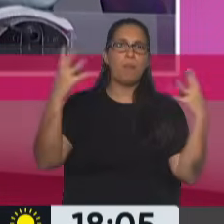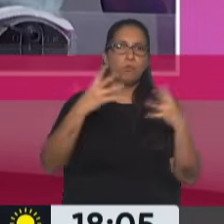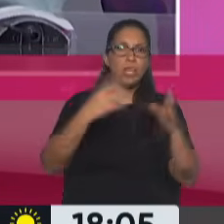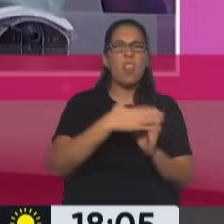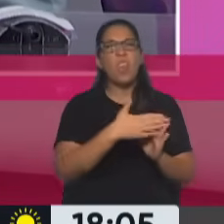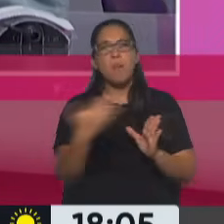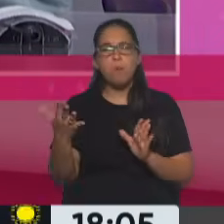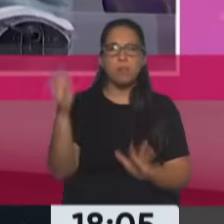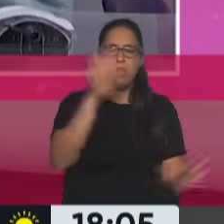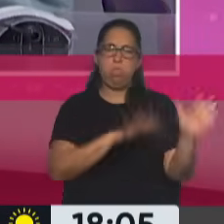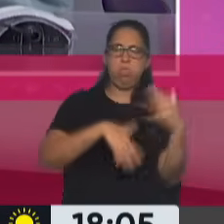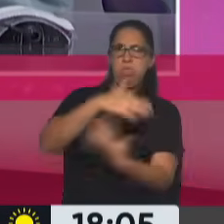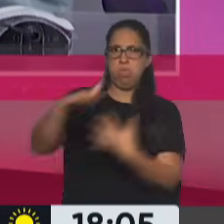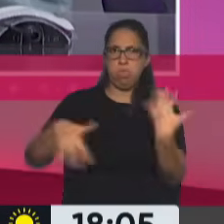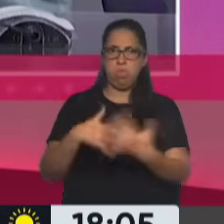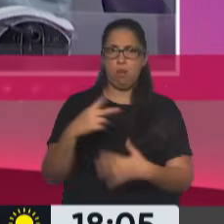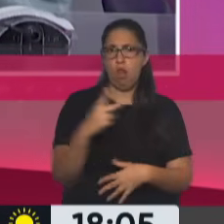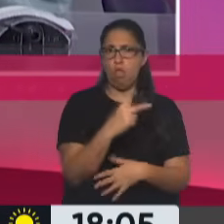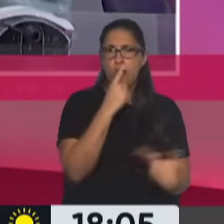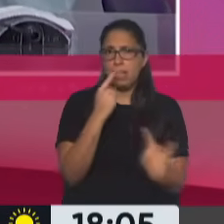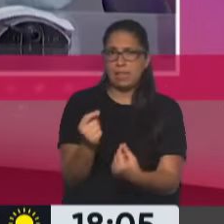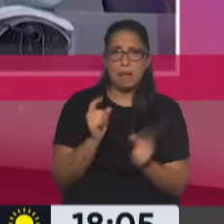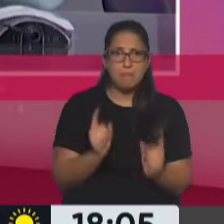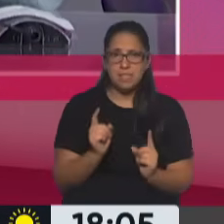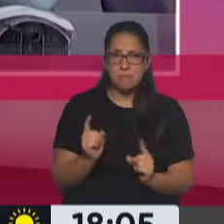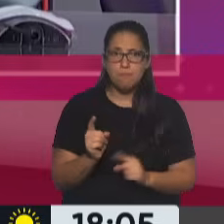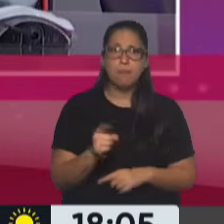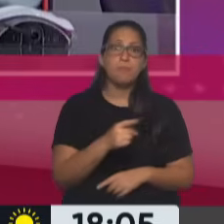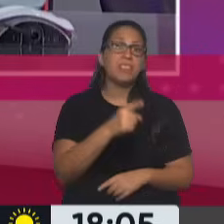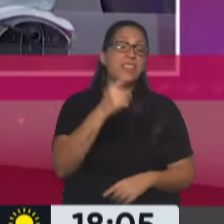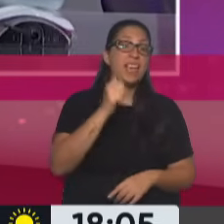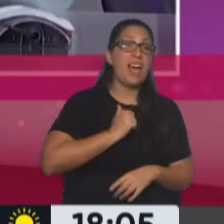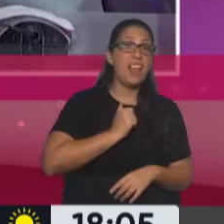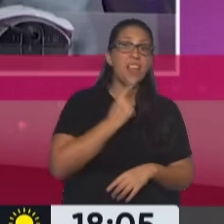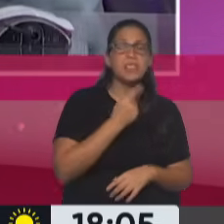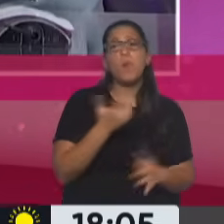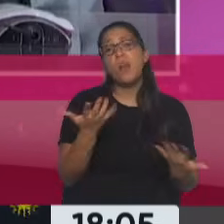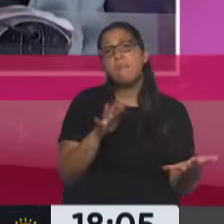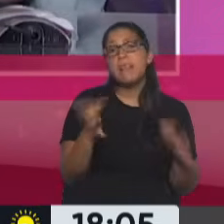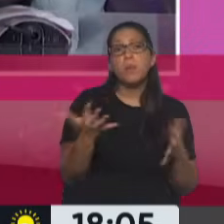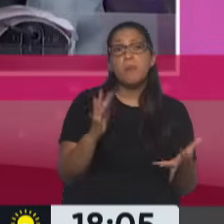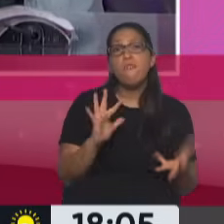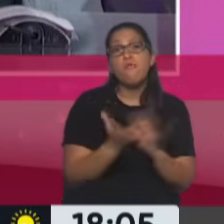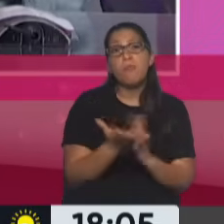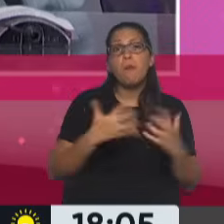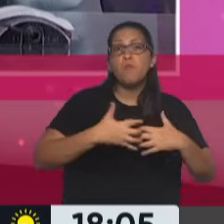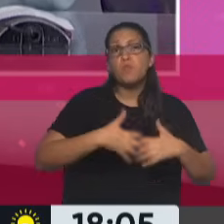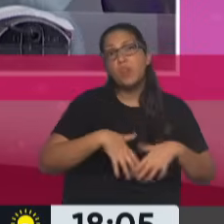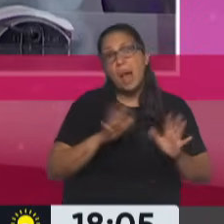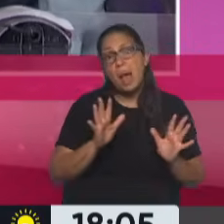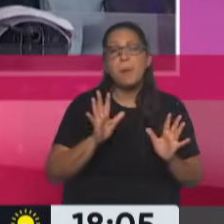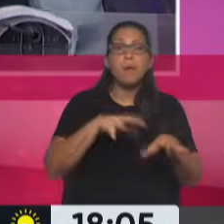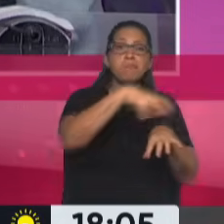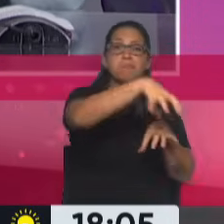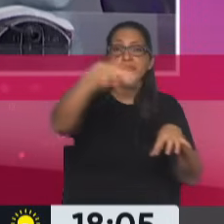Guerra Mundial. A ver, por un lado, Carney lo que dice es, bueno, sí, más o menos funcionó ese orden, funcionaban las instituciones, ¿no?